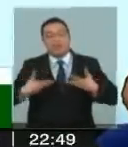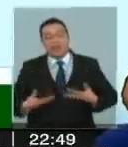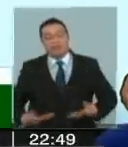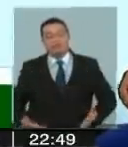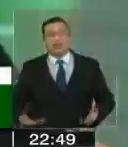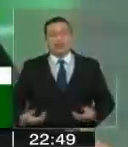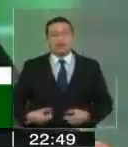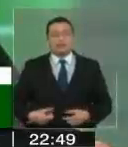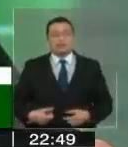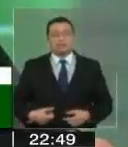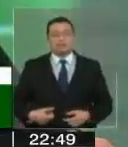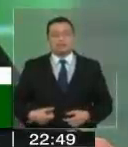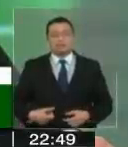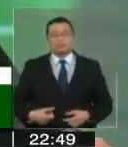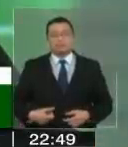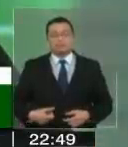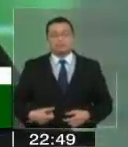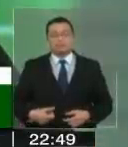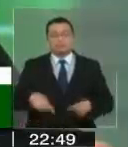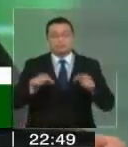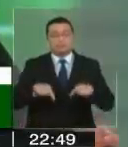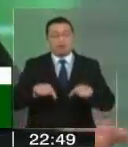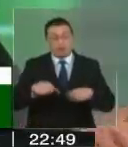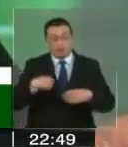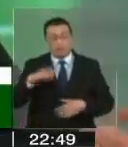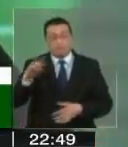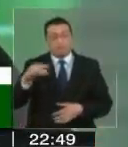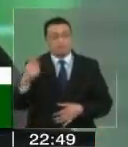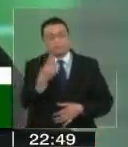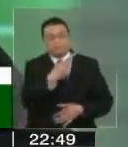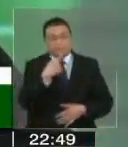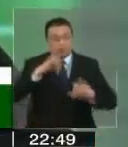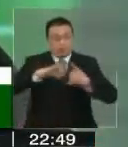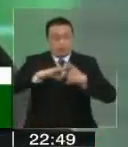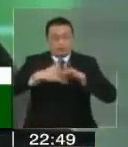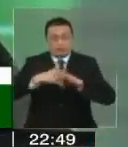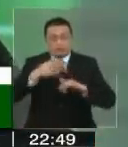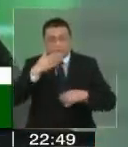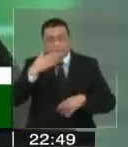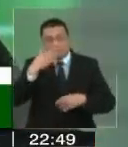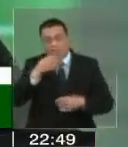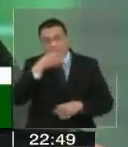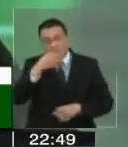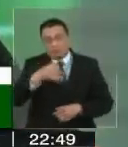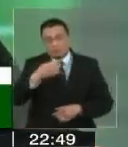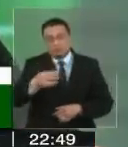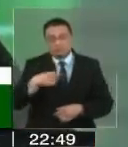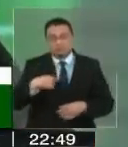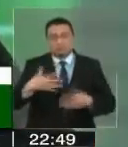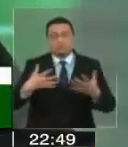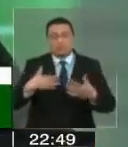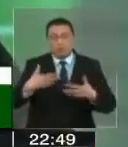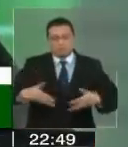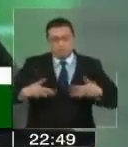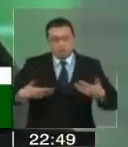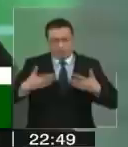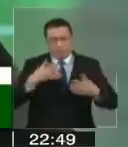descansar? Es terrible. Mira, yo hoy día las mamás, cuando hablamos por este WhatsApp que te conversaba, motivo mucho que lo